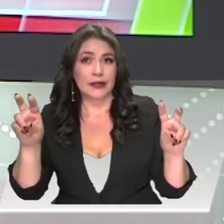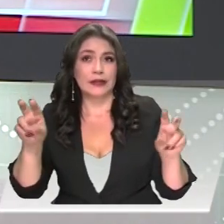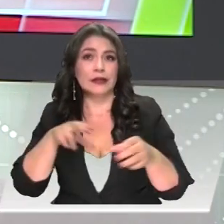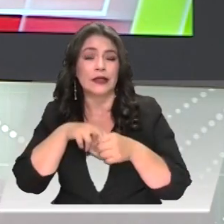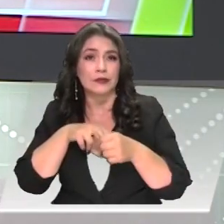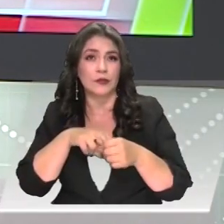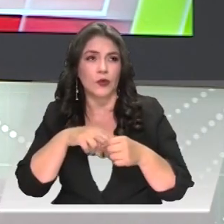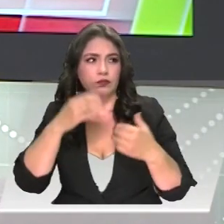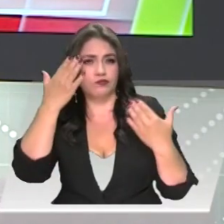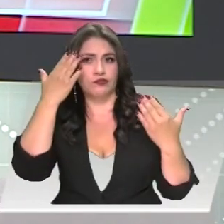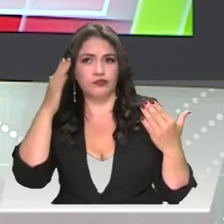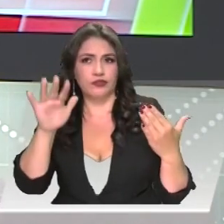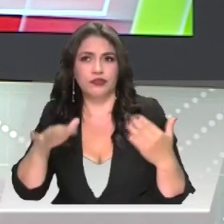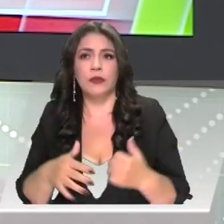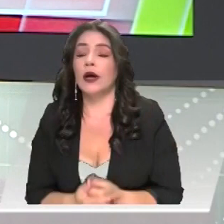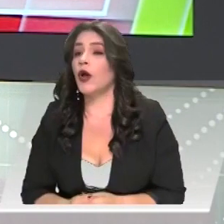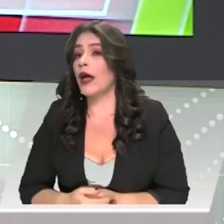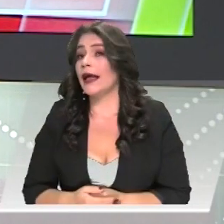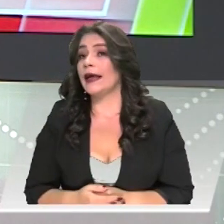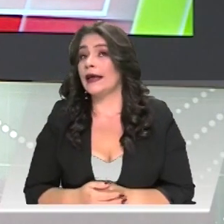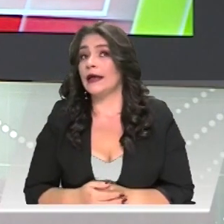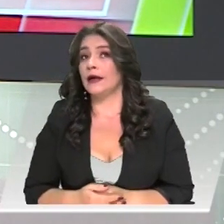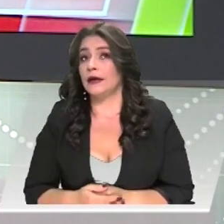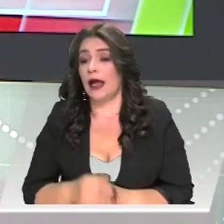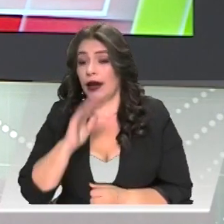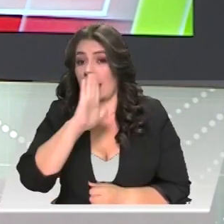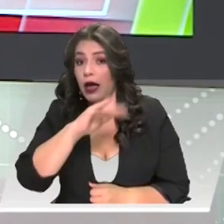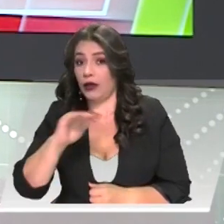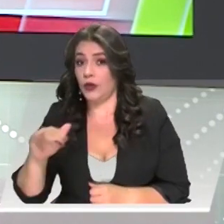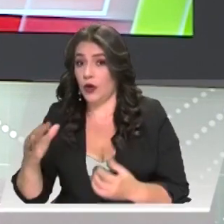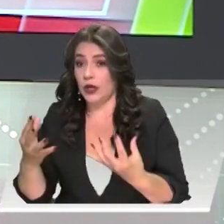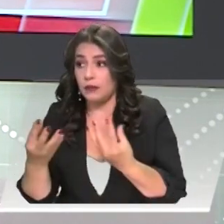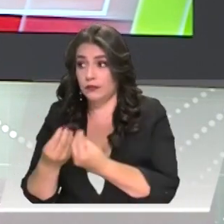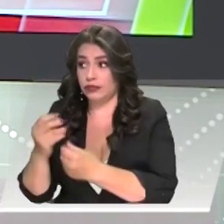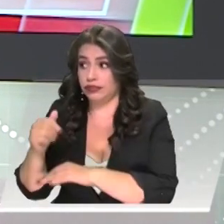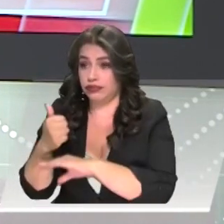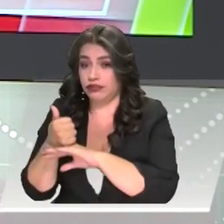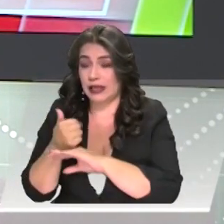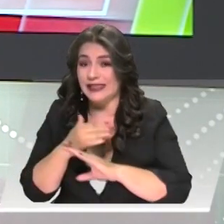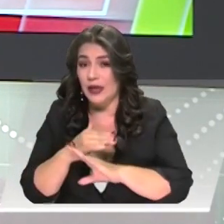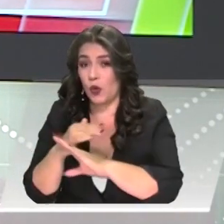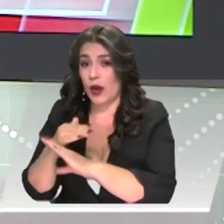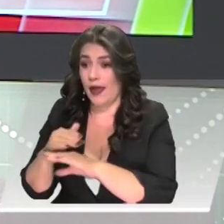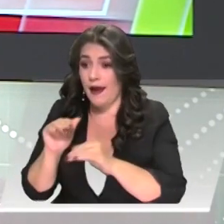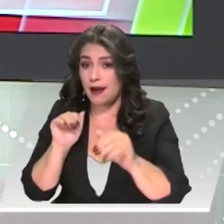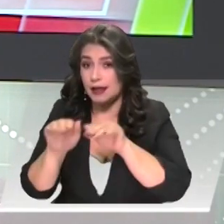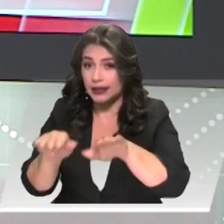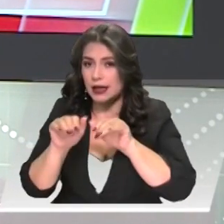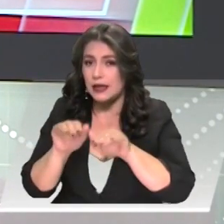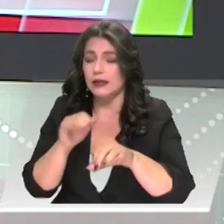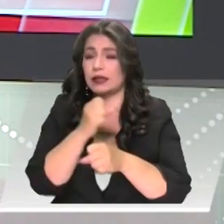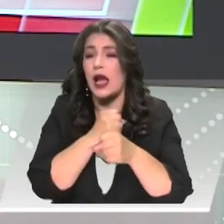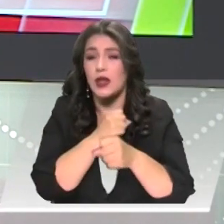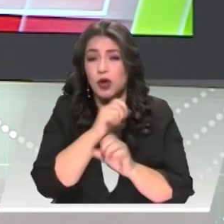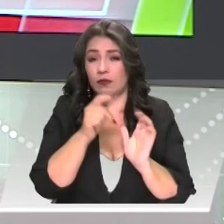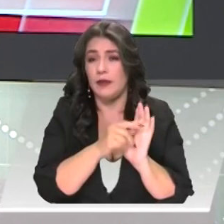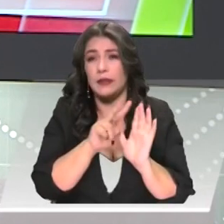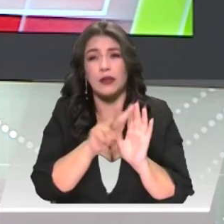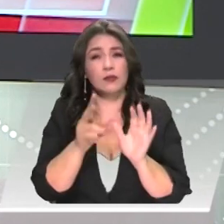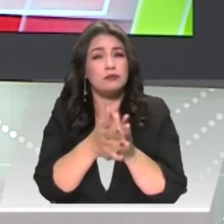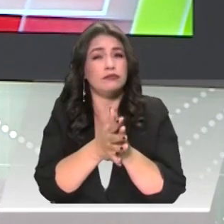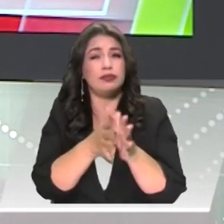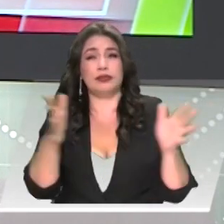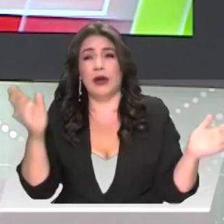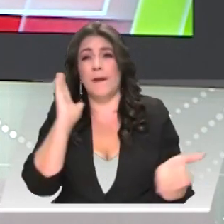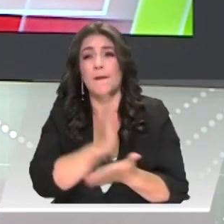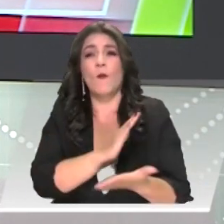consolidado oficial, la Gerencia de Seguridad Vial de Antioquia admitió que el año pasado, 2022, ha sido el año con las peores cifras de muertos en